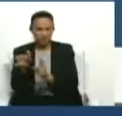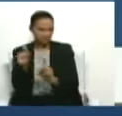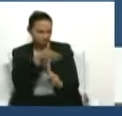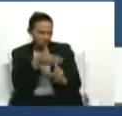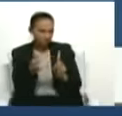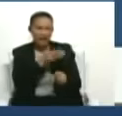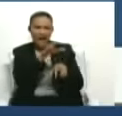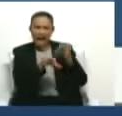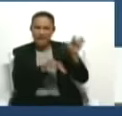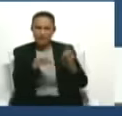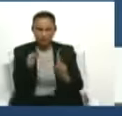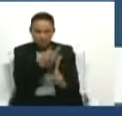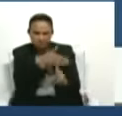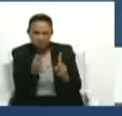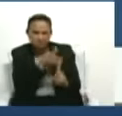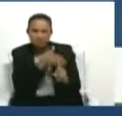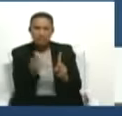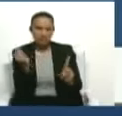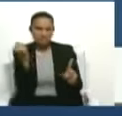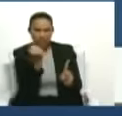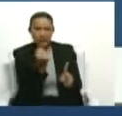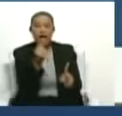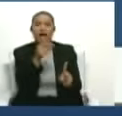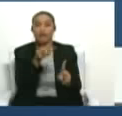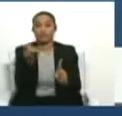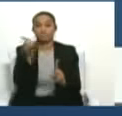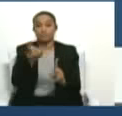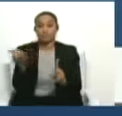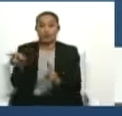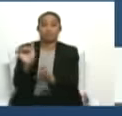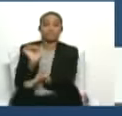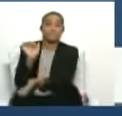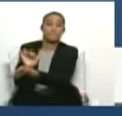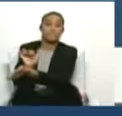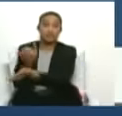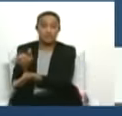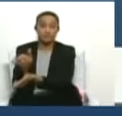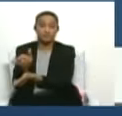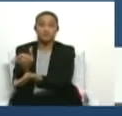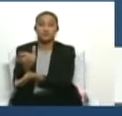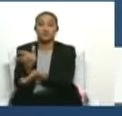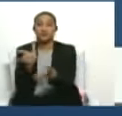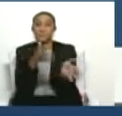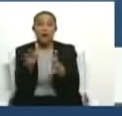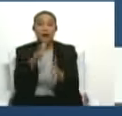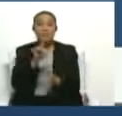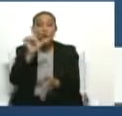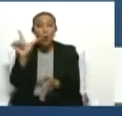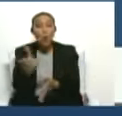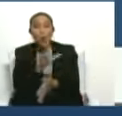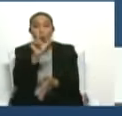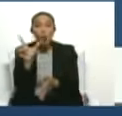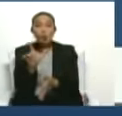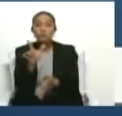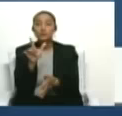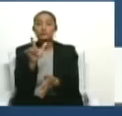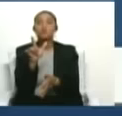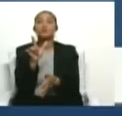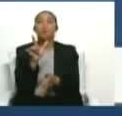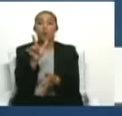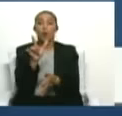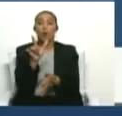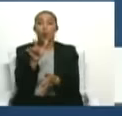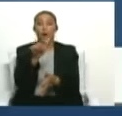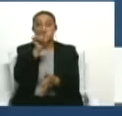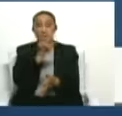animales domésticos, seres vivos. Quiero destacar que en julio del año 2020 los fiscales con competencia en